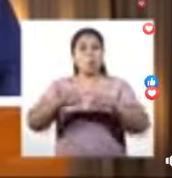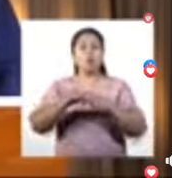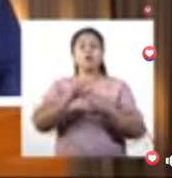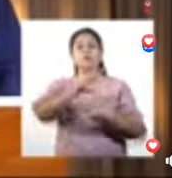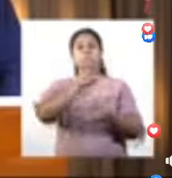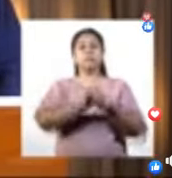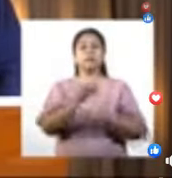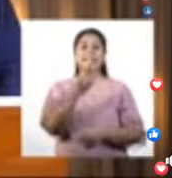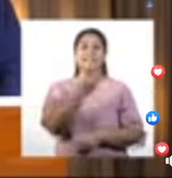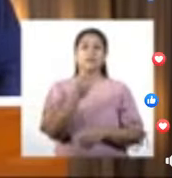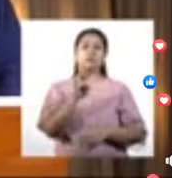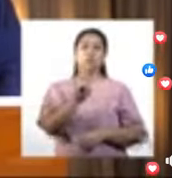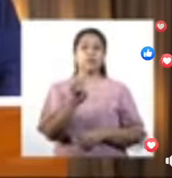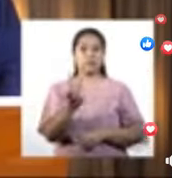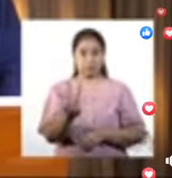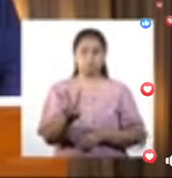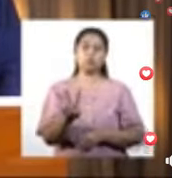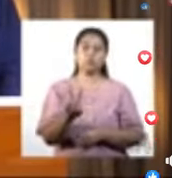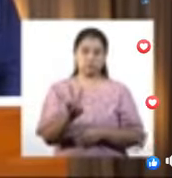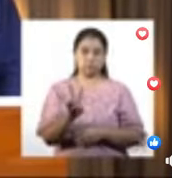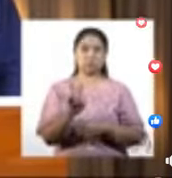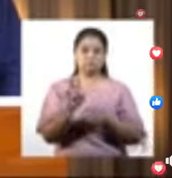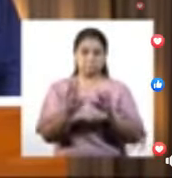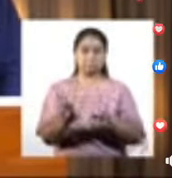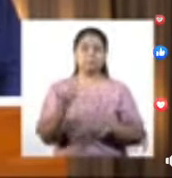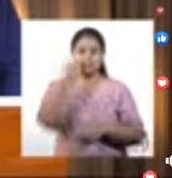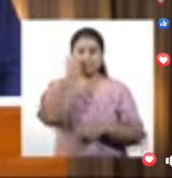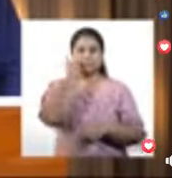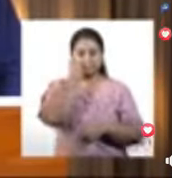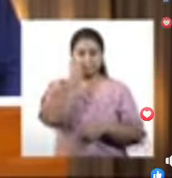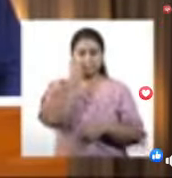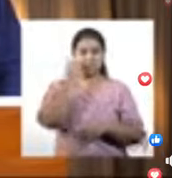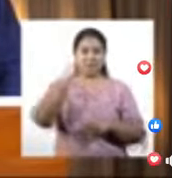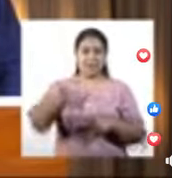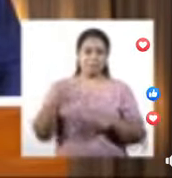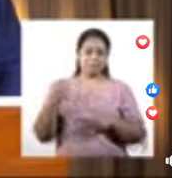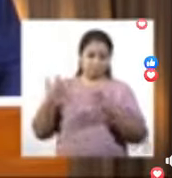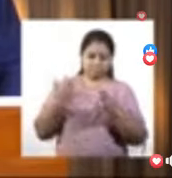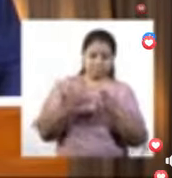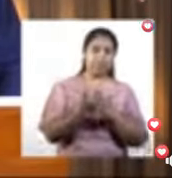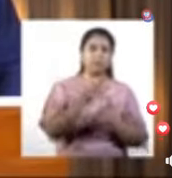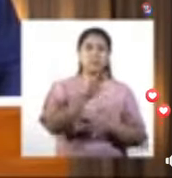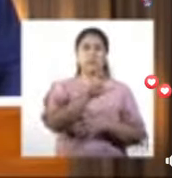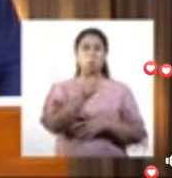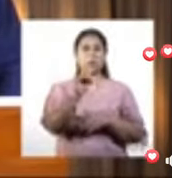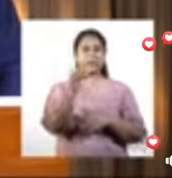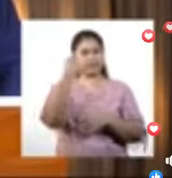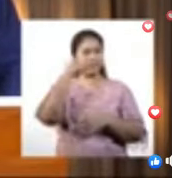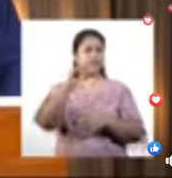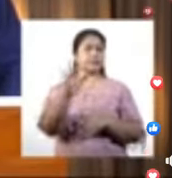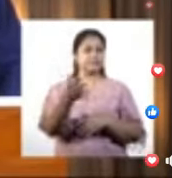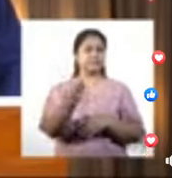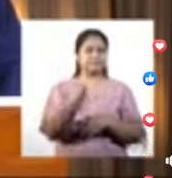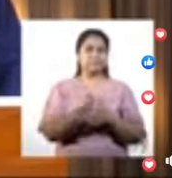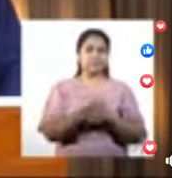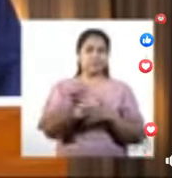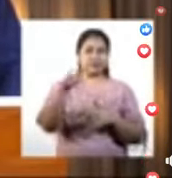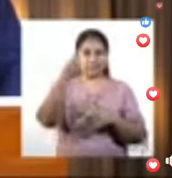hoy, sumamos ya 342 casos en estos poco menos de 50 días que